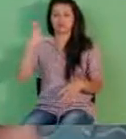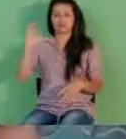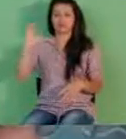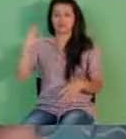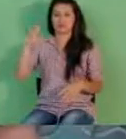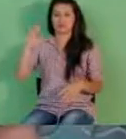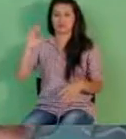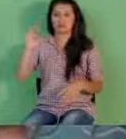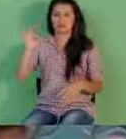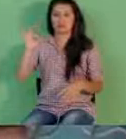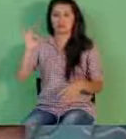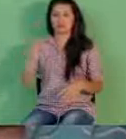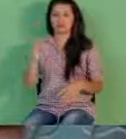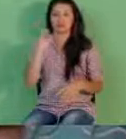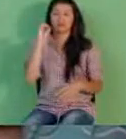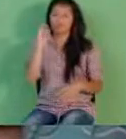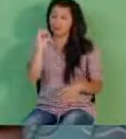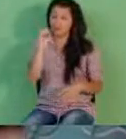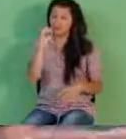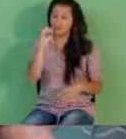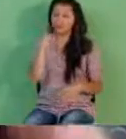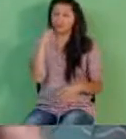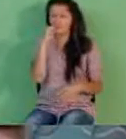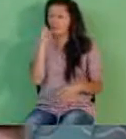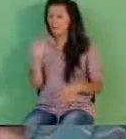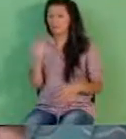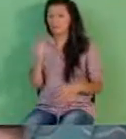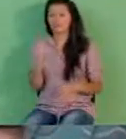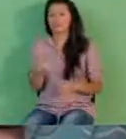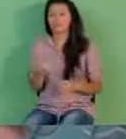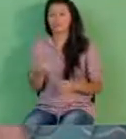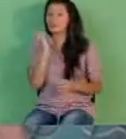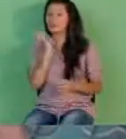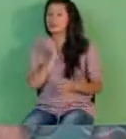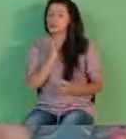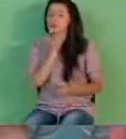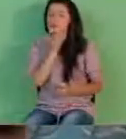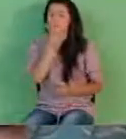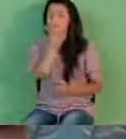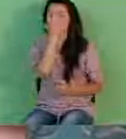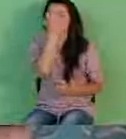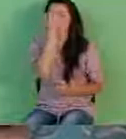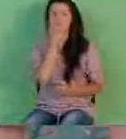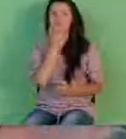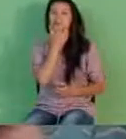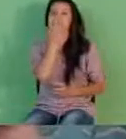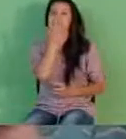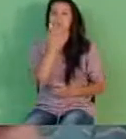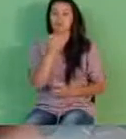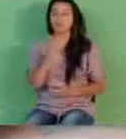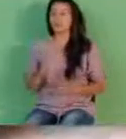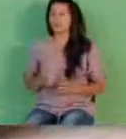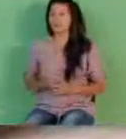pero son cero niños quemados por pólvora Y entonces los otros niños que se están quemando o sea son cero niños